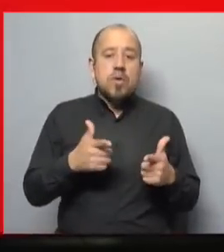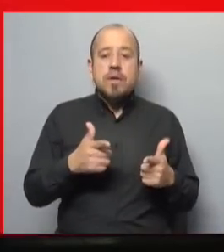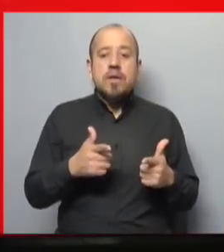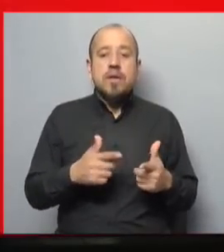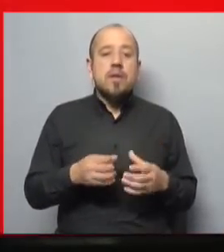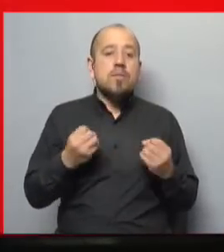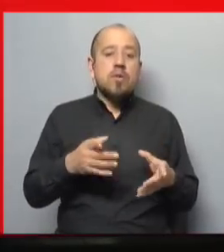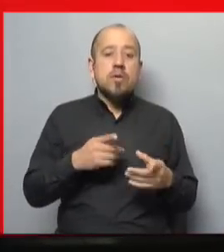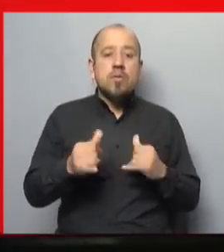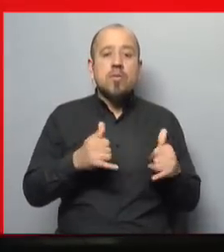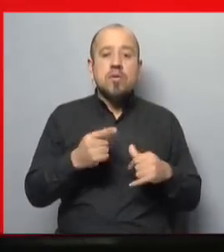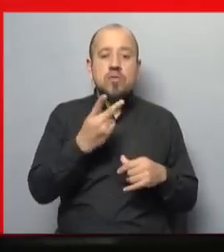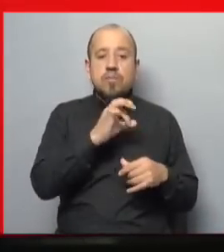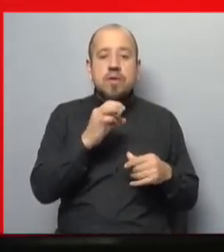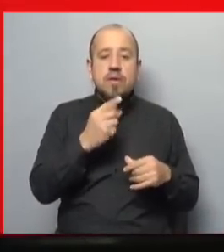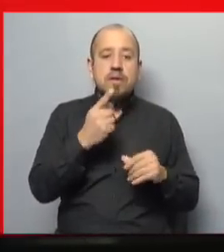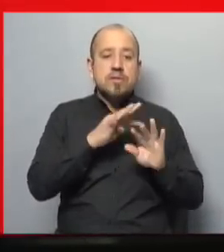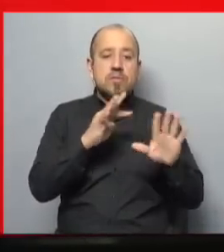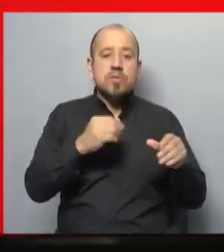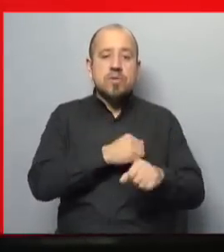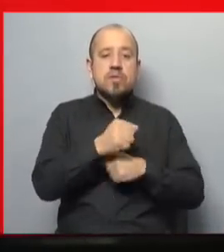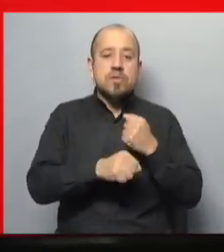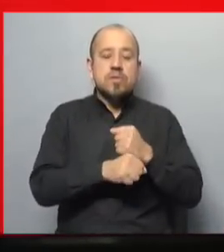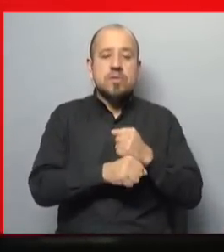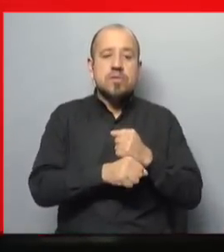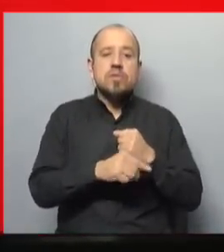los cuando juegan con 20 años o 19 no